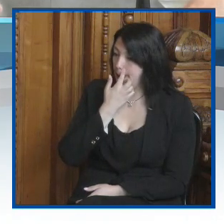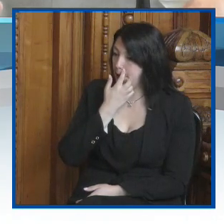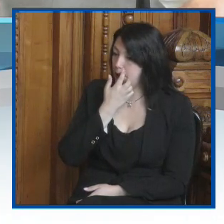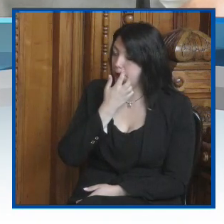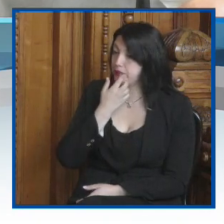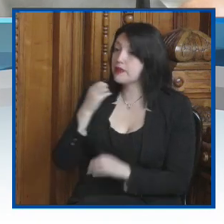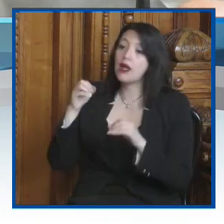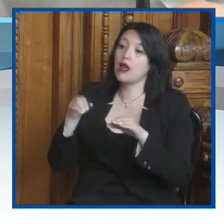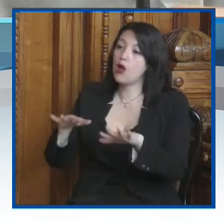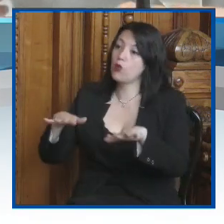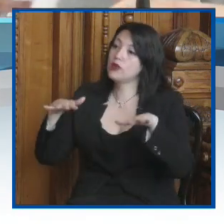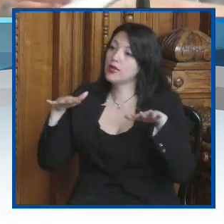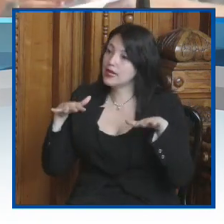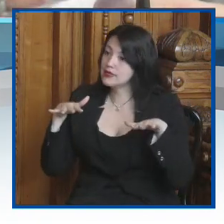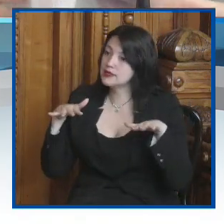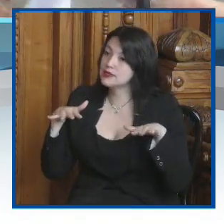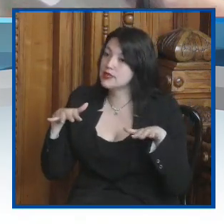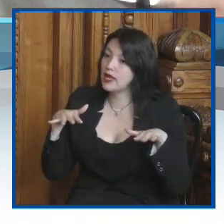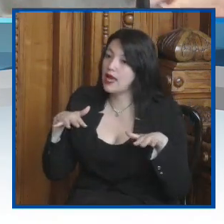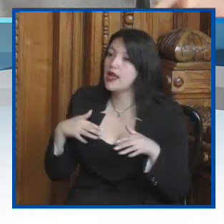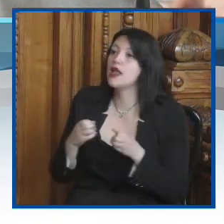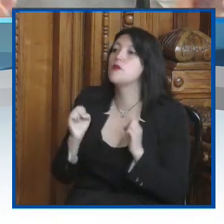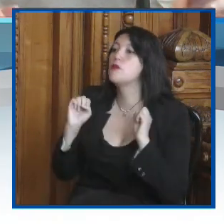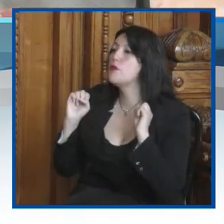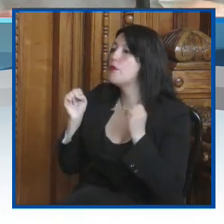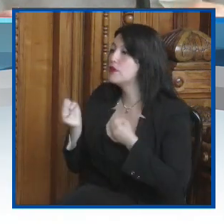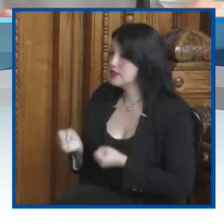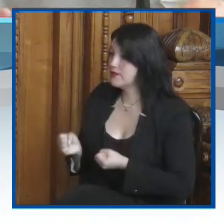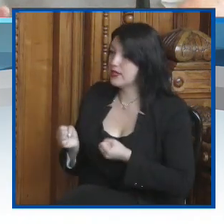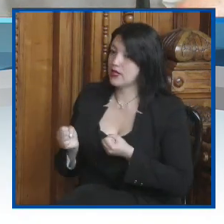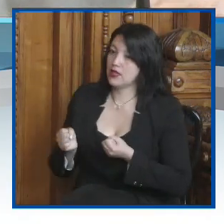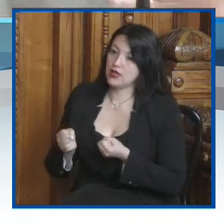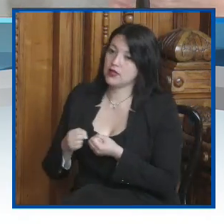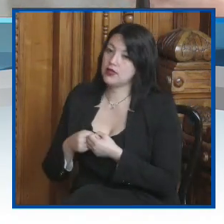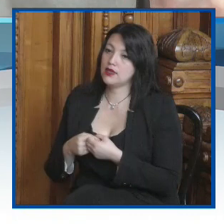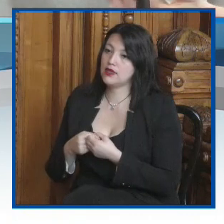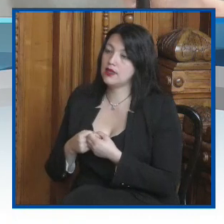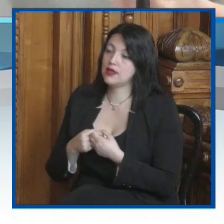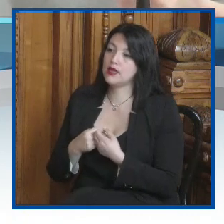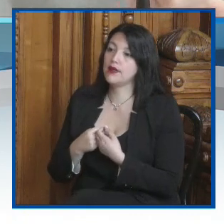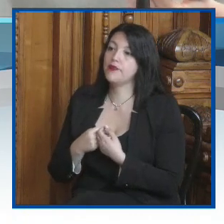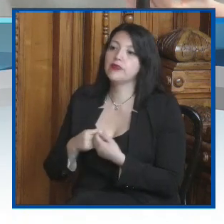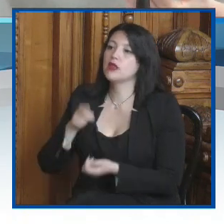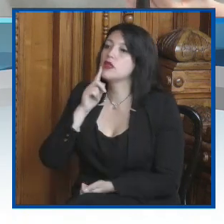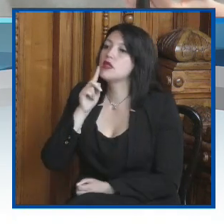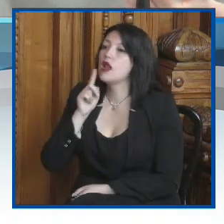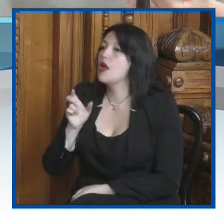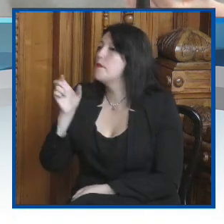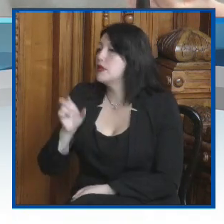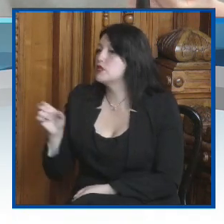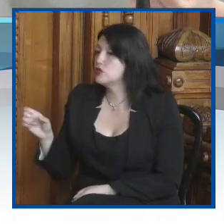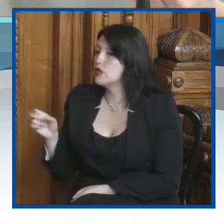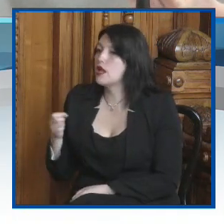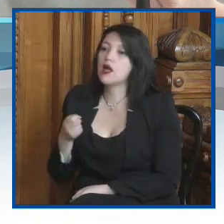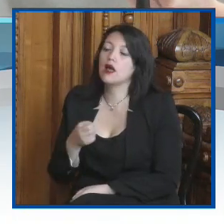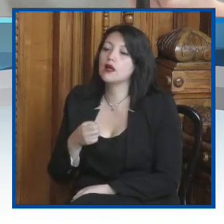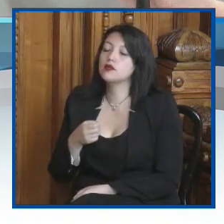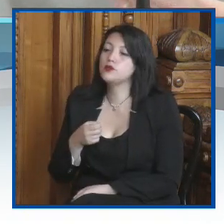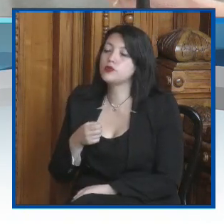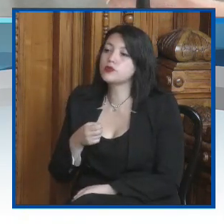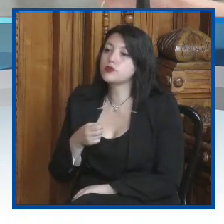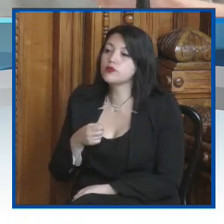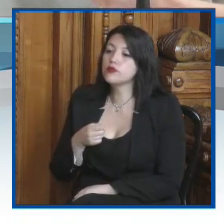la audiencia es la posibilidad de tener a la persona en vivo y en directo. Es decir,